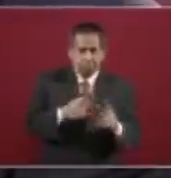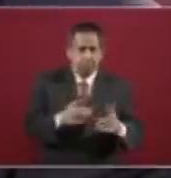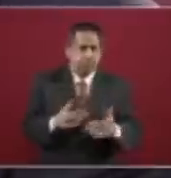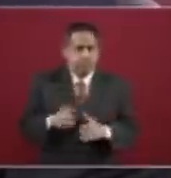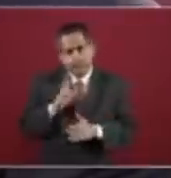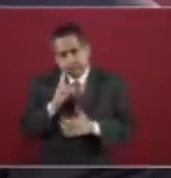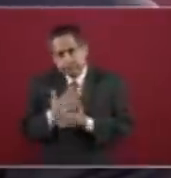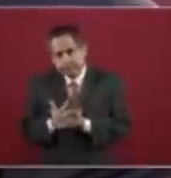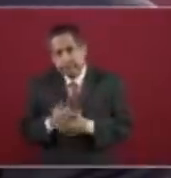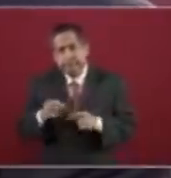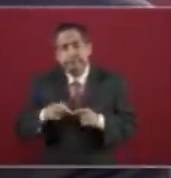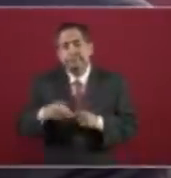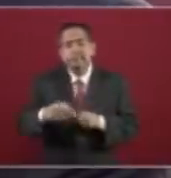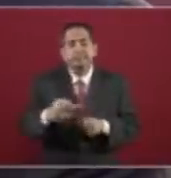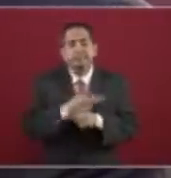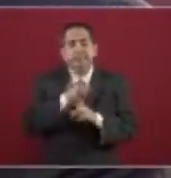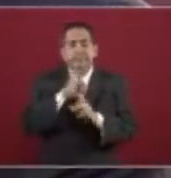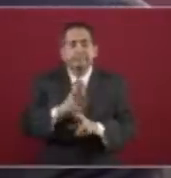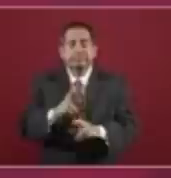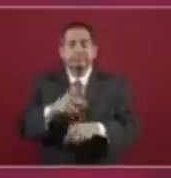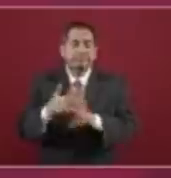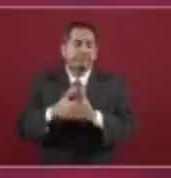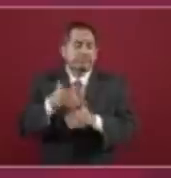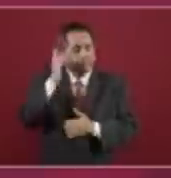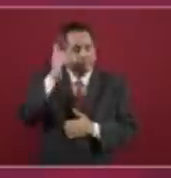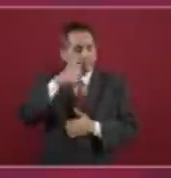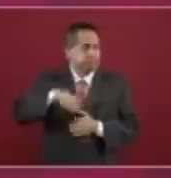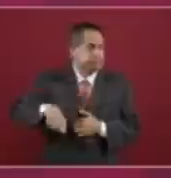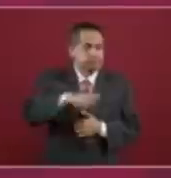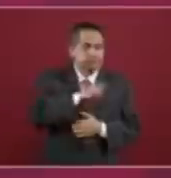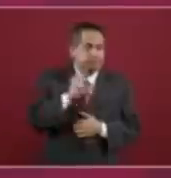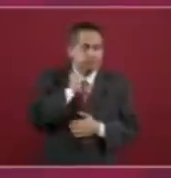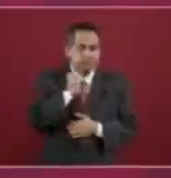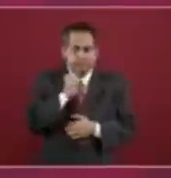esperar a ver qué resulta. Ojalá y los senadores